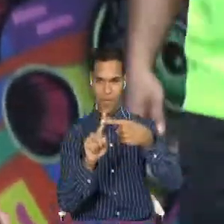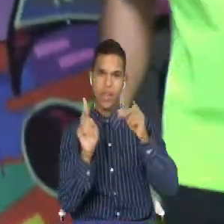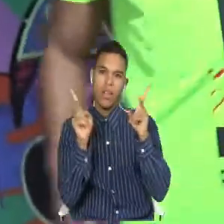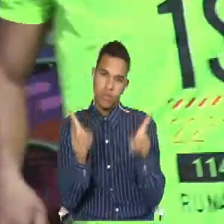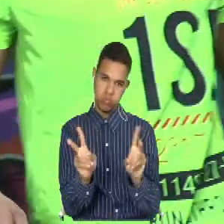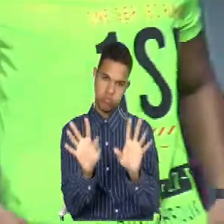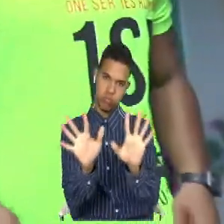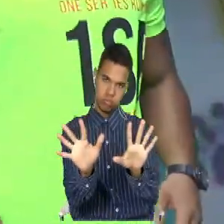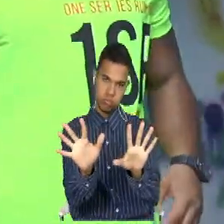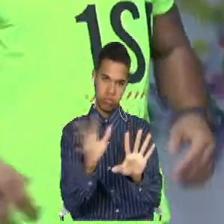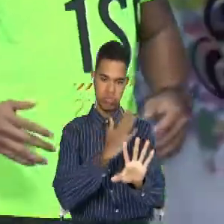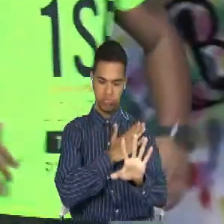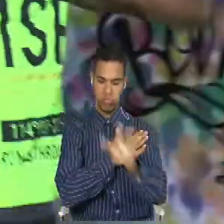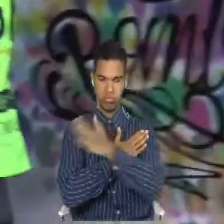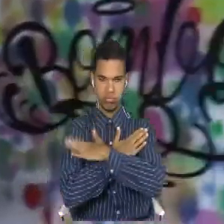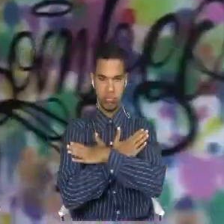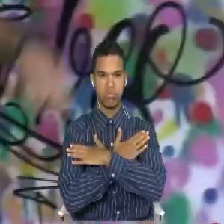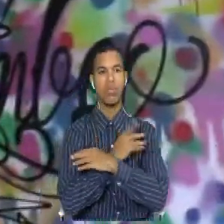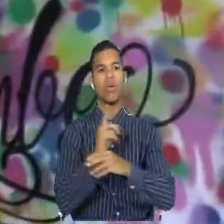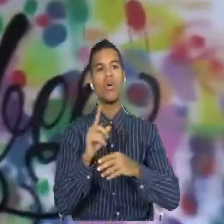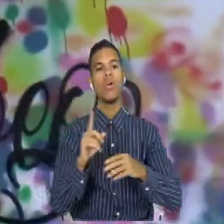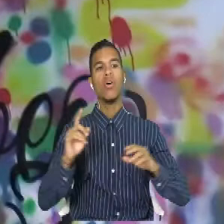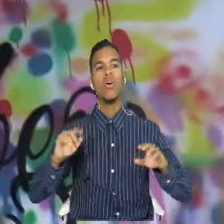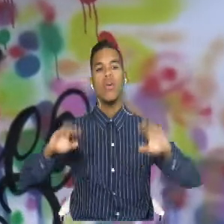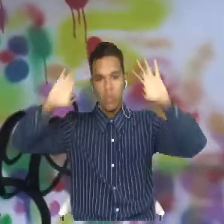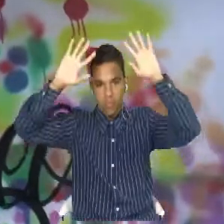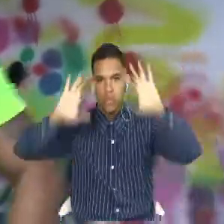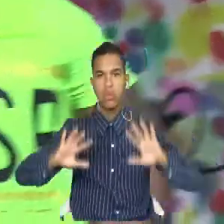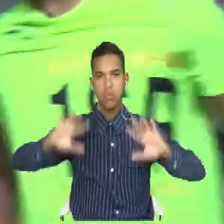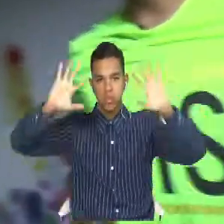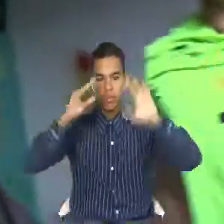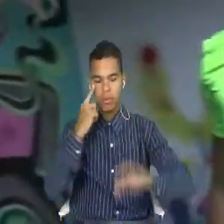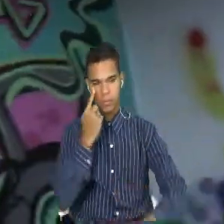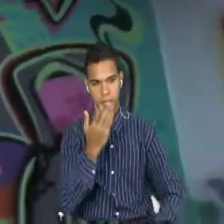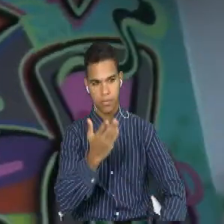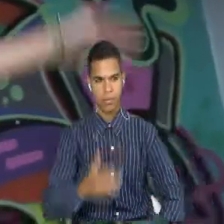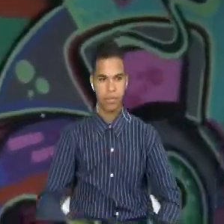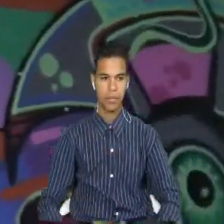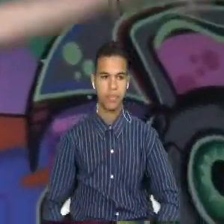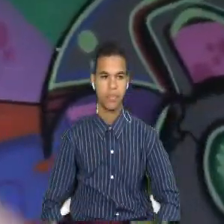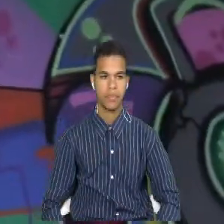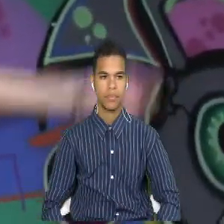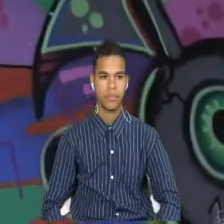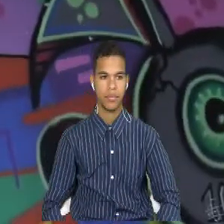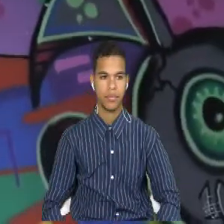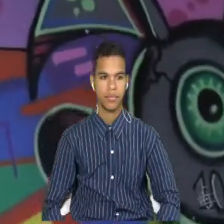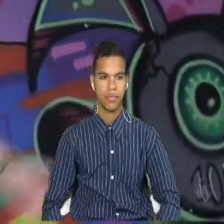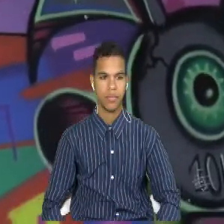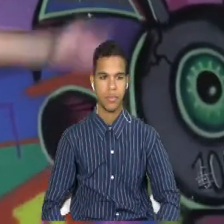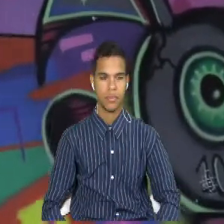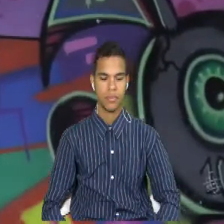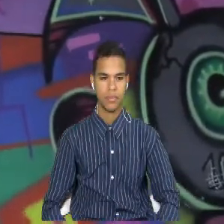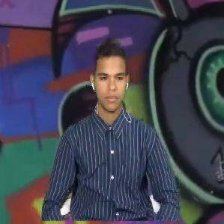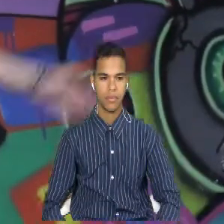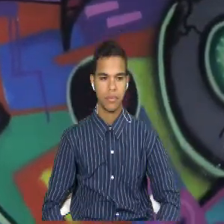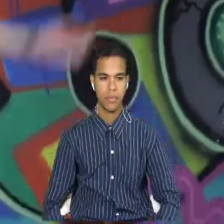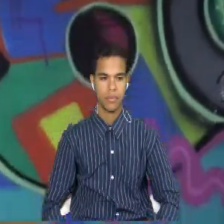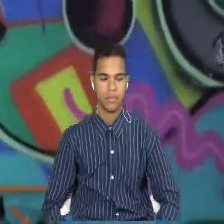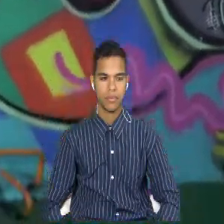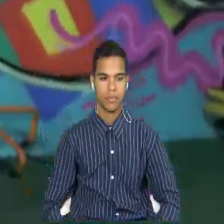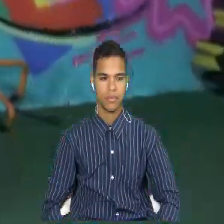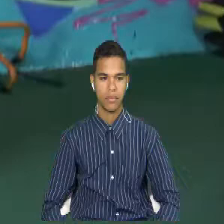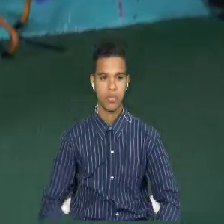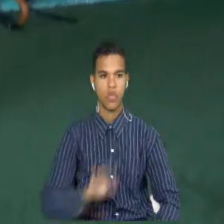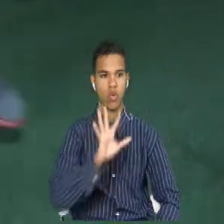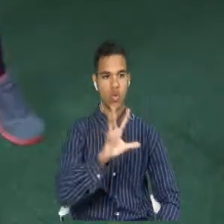de fortalecimiento. Ahora vamos a arrancar con jumping jacks, con payasitos, ¿listo? Ahí está el siguiente ejercicio, igual, como un trabajo más activo,